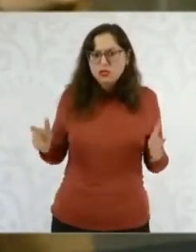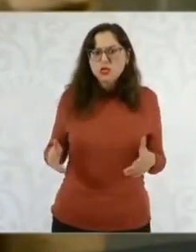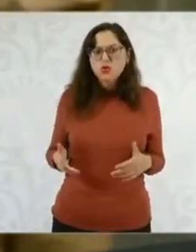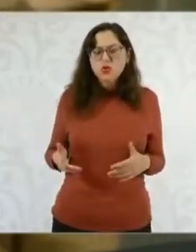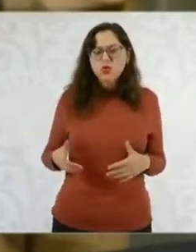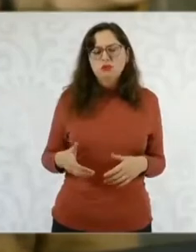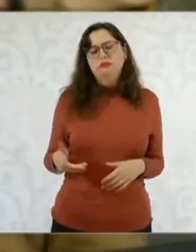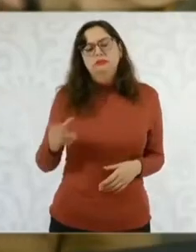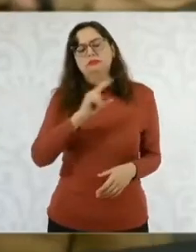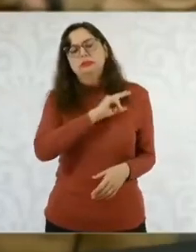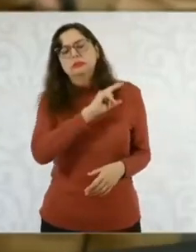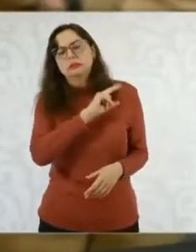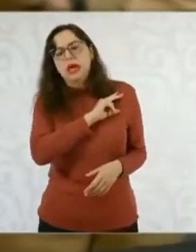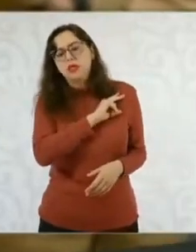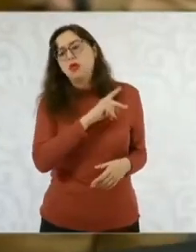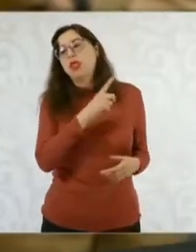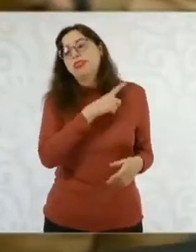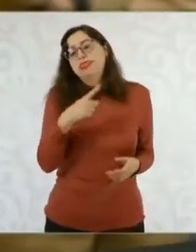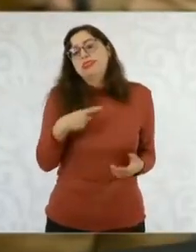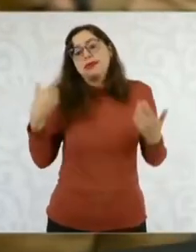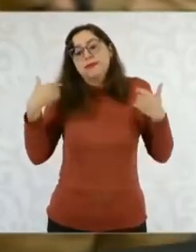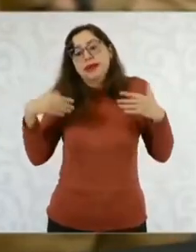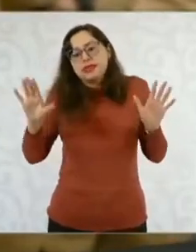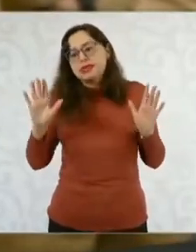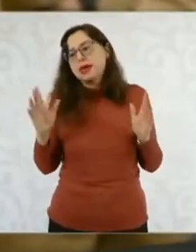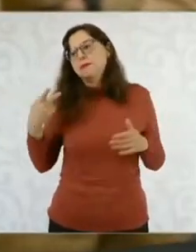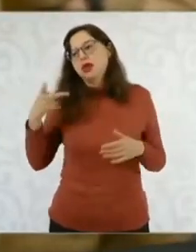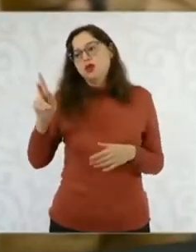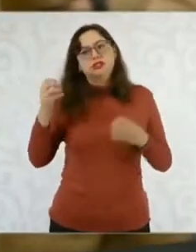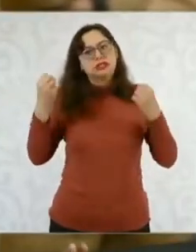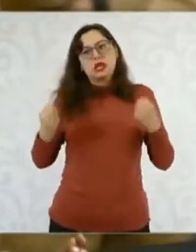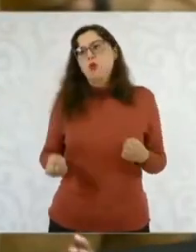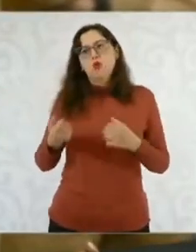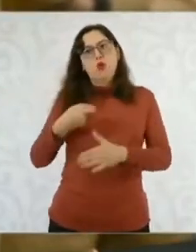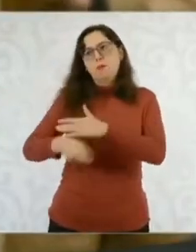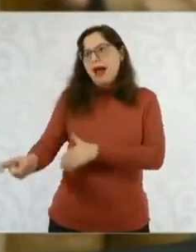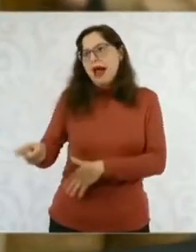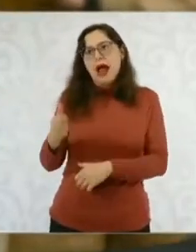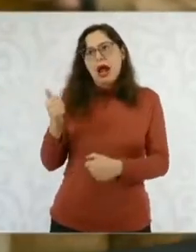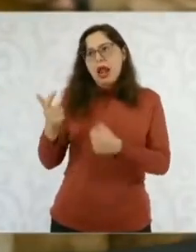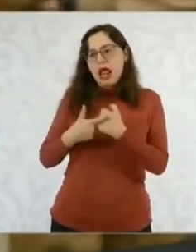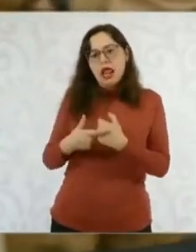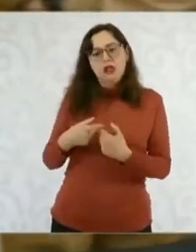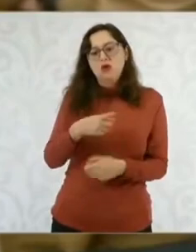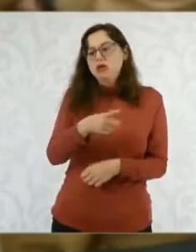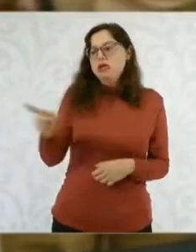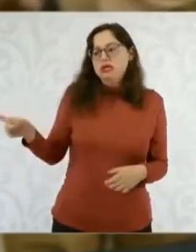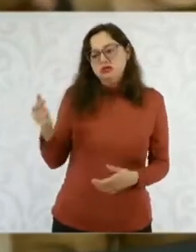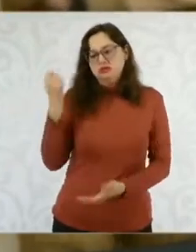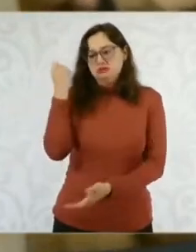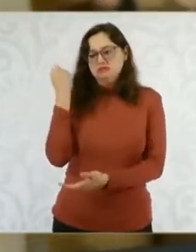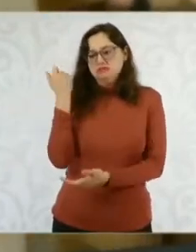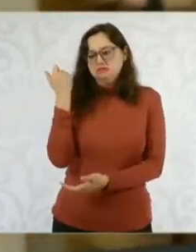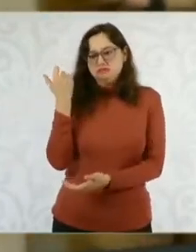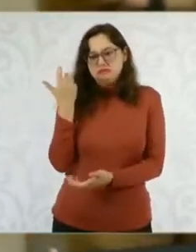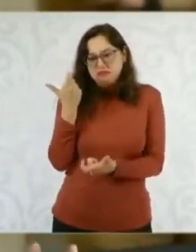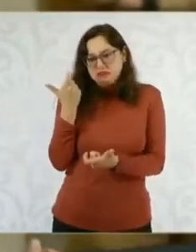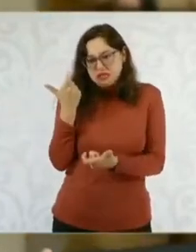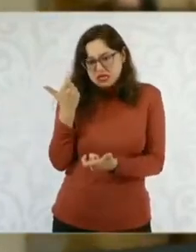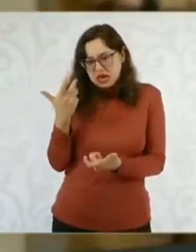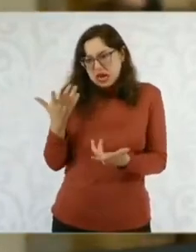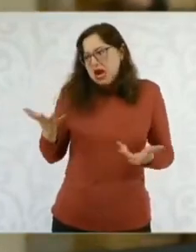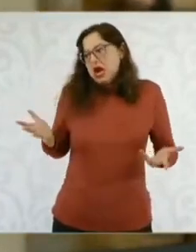los privados, obviamente, pues espera que quieran algo a cambio, eso es muy obvio, y eso es lo que les ha dolido a muchos, el tema del